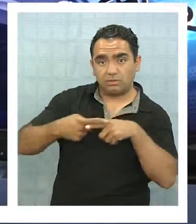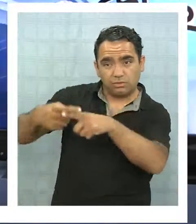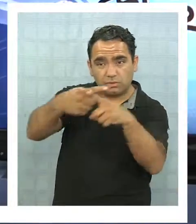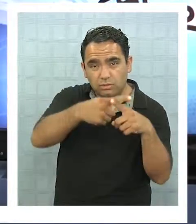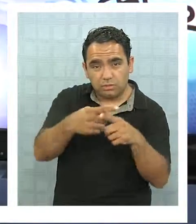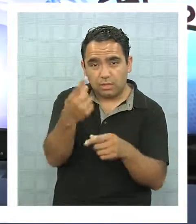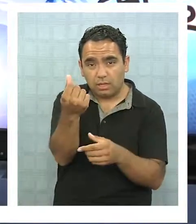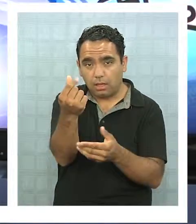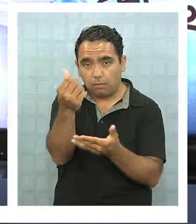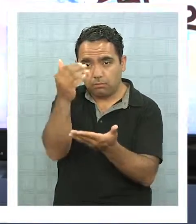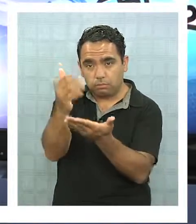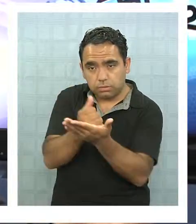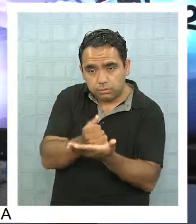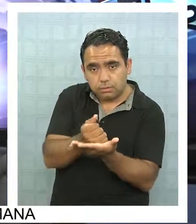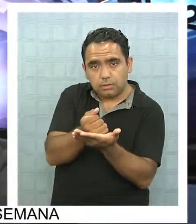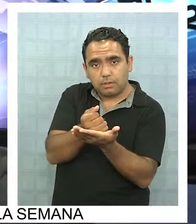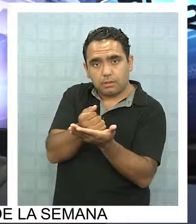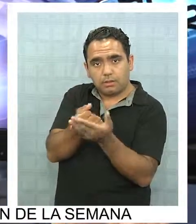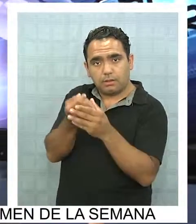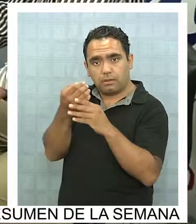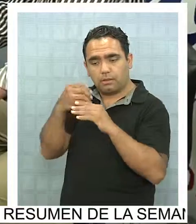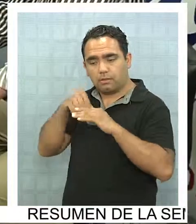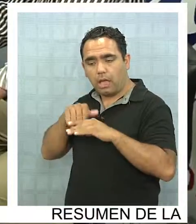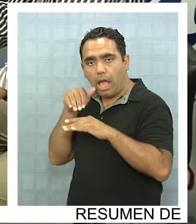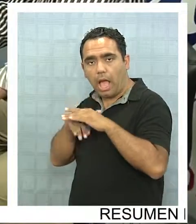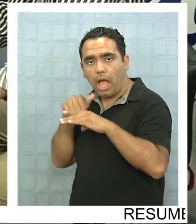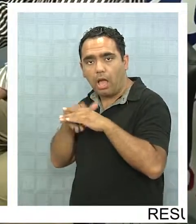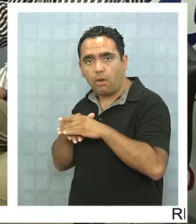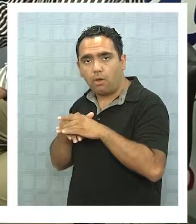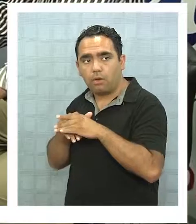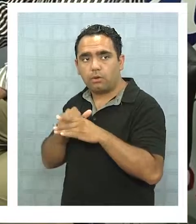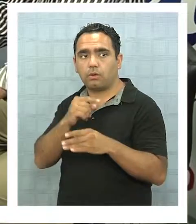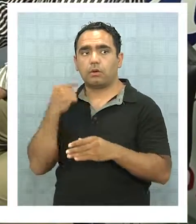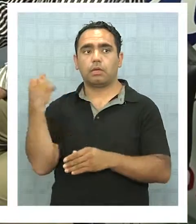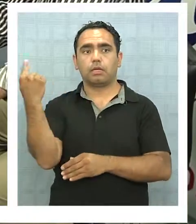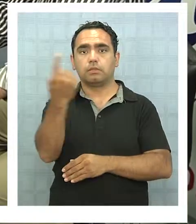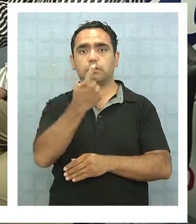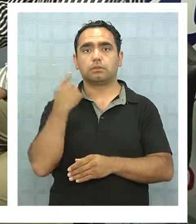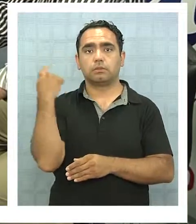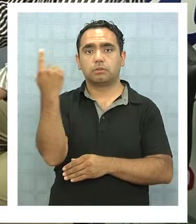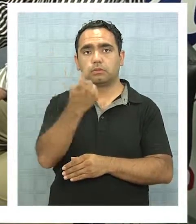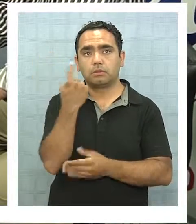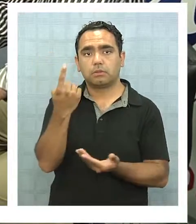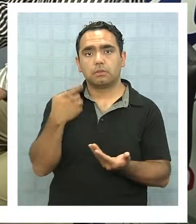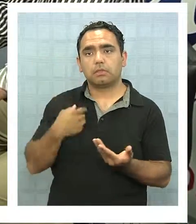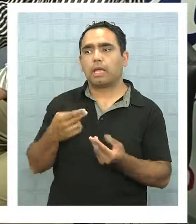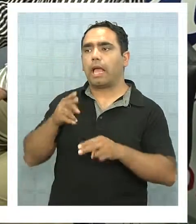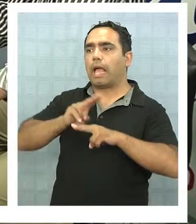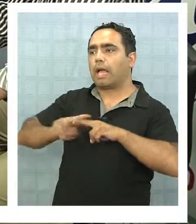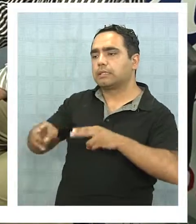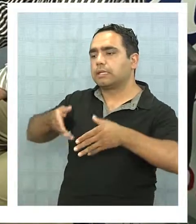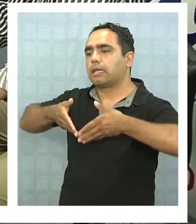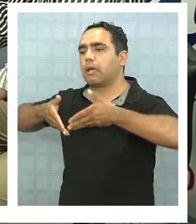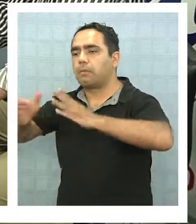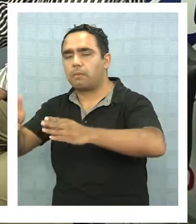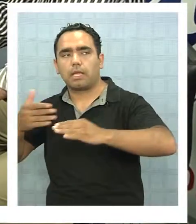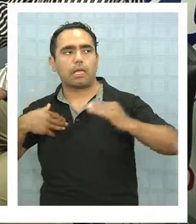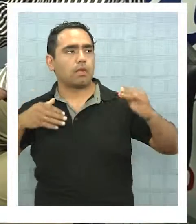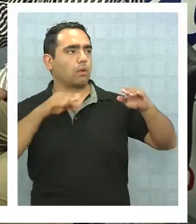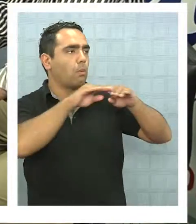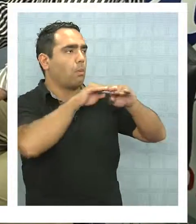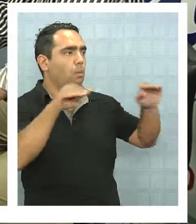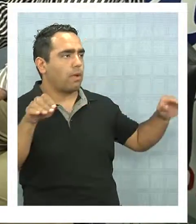y destinarla supuestamente al ahorro, ¿no es cierto?, nacional, es decir, a construir puentes, caminos, esto y el otro, a